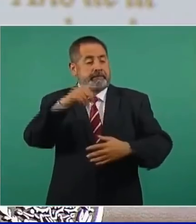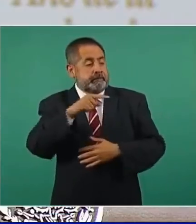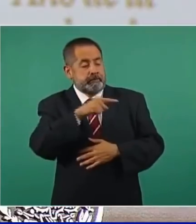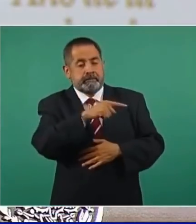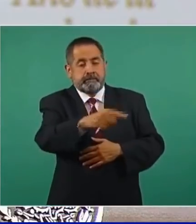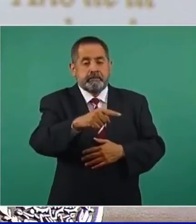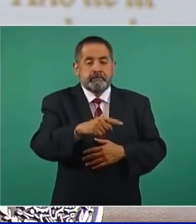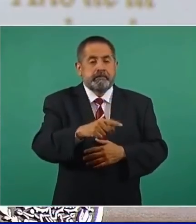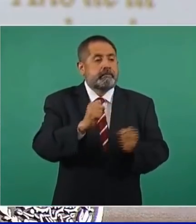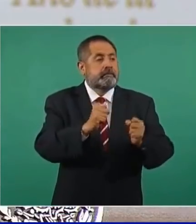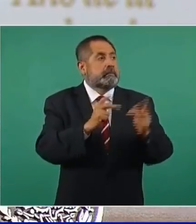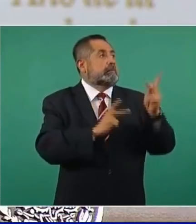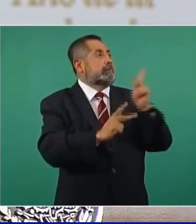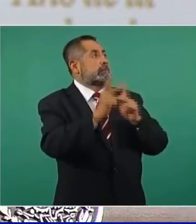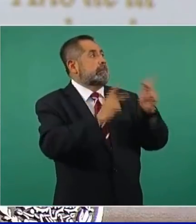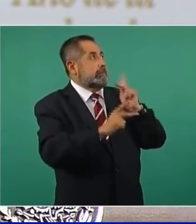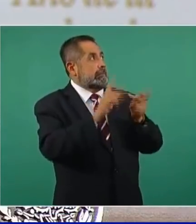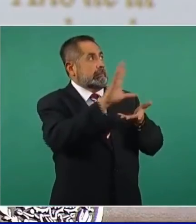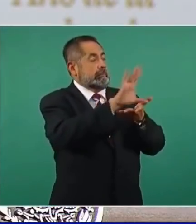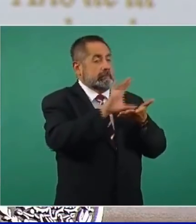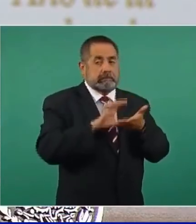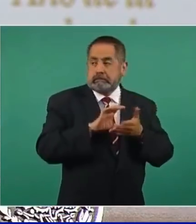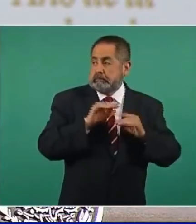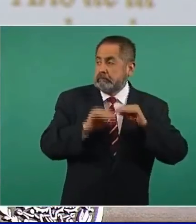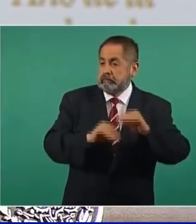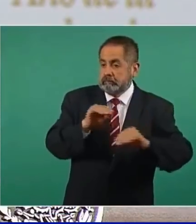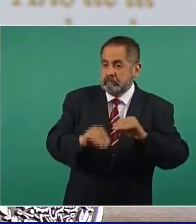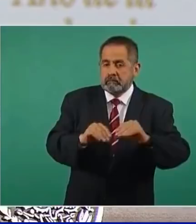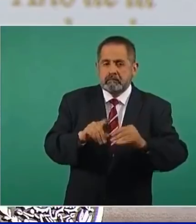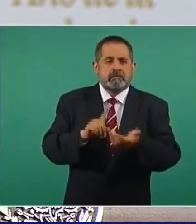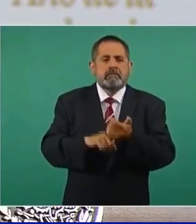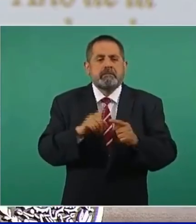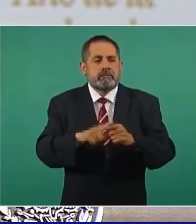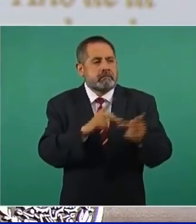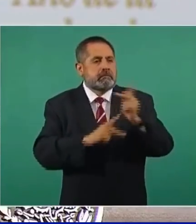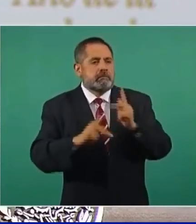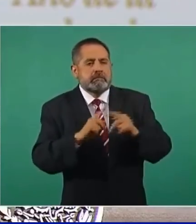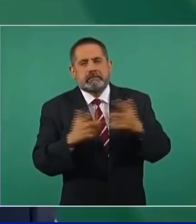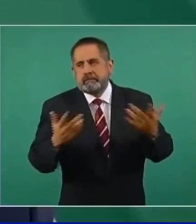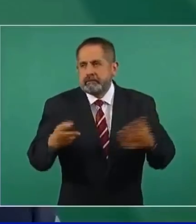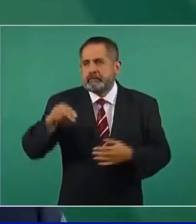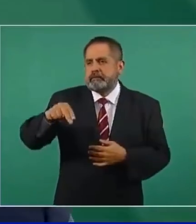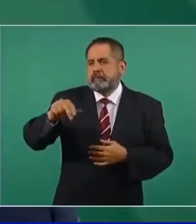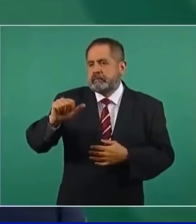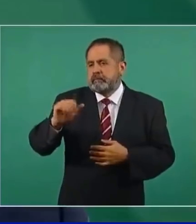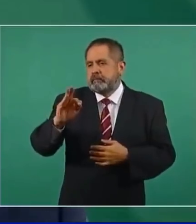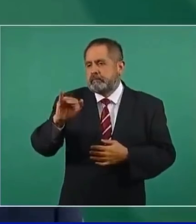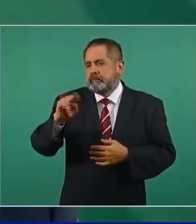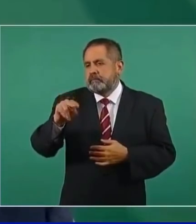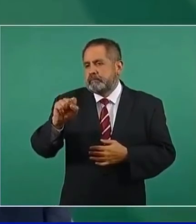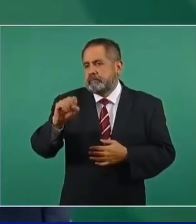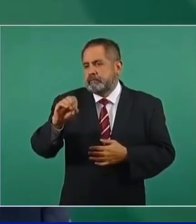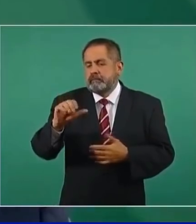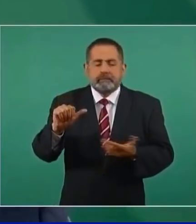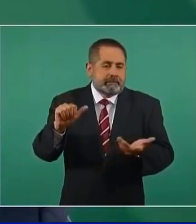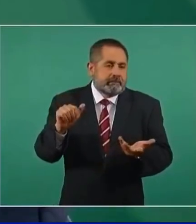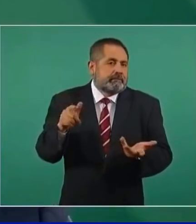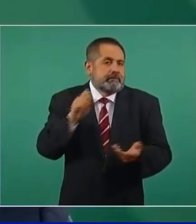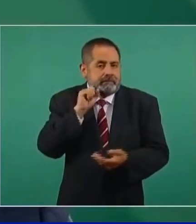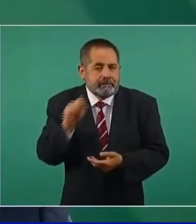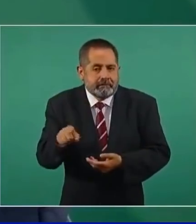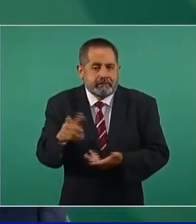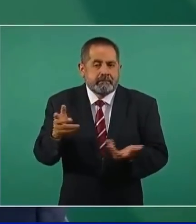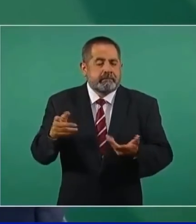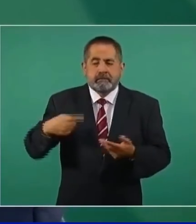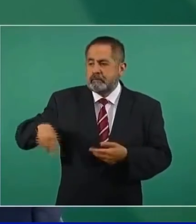recibieron créditos de Nacional Financiera, de la Banca de Desarrollo.